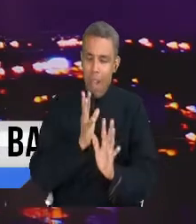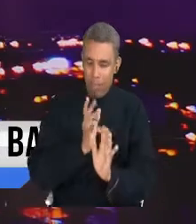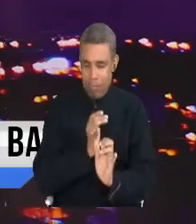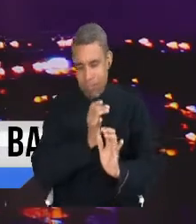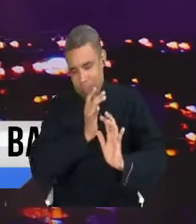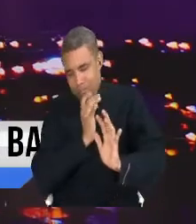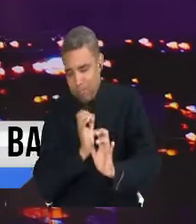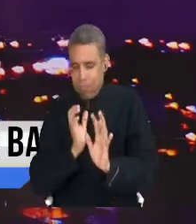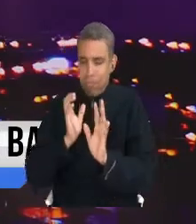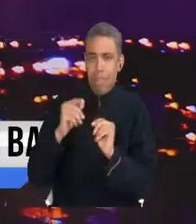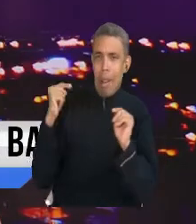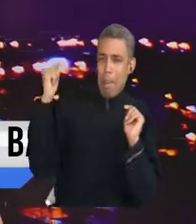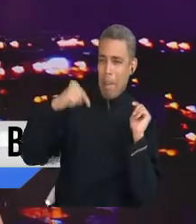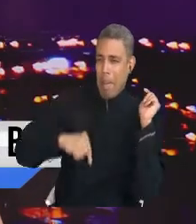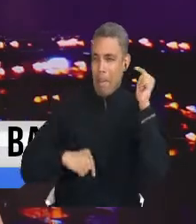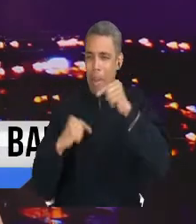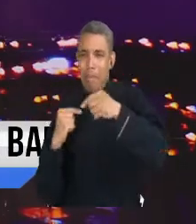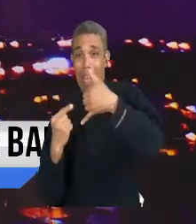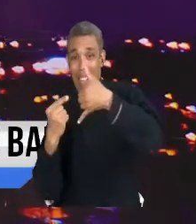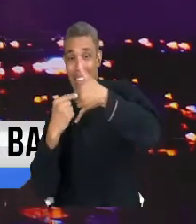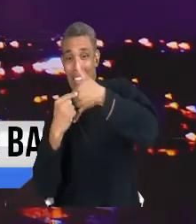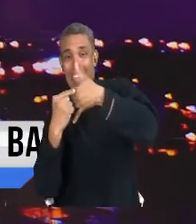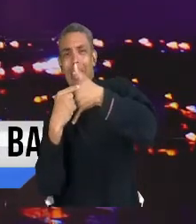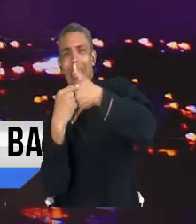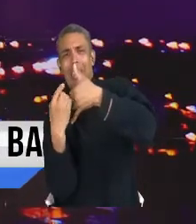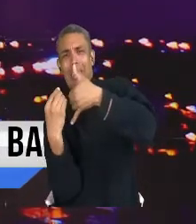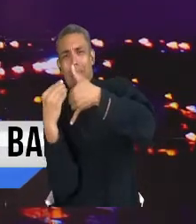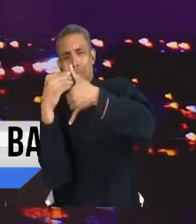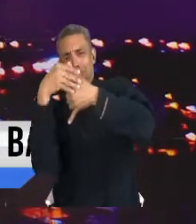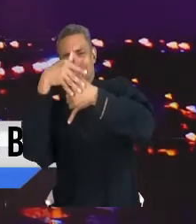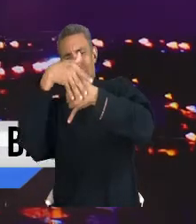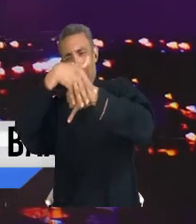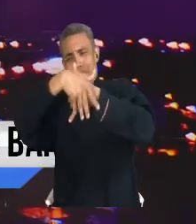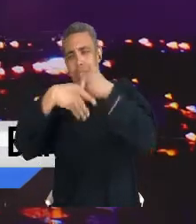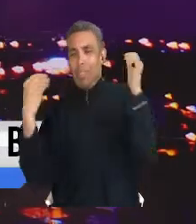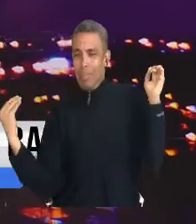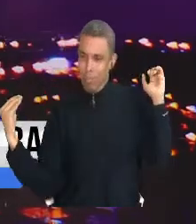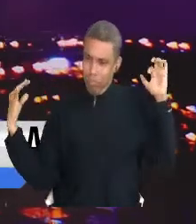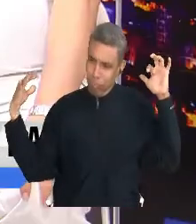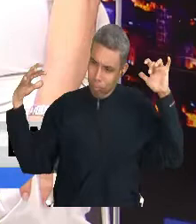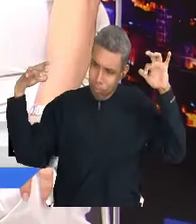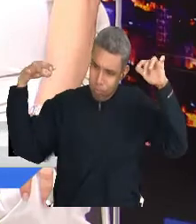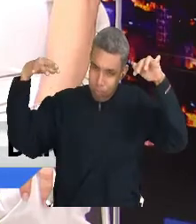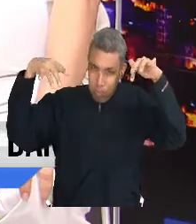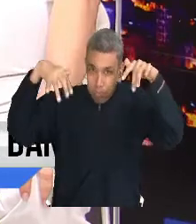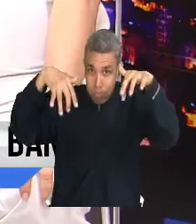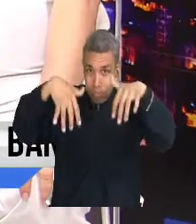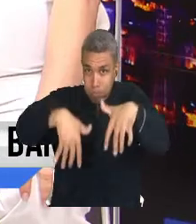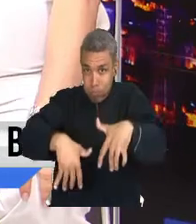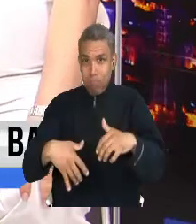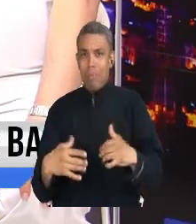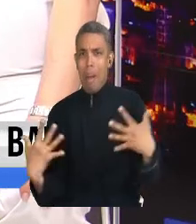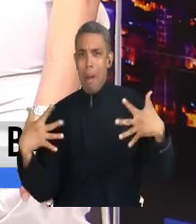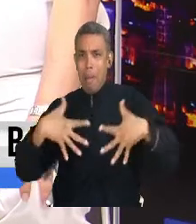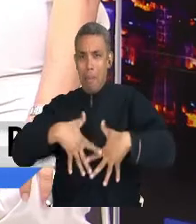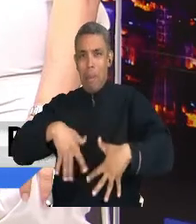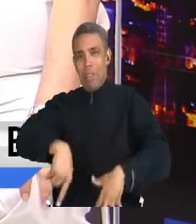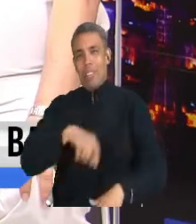se extendiera hasta Barranca Bermeja. Muy bien. José, todas las